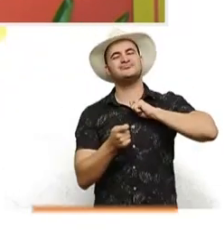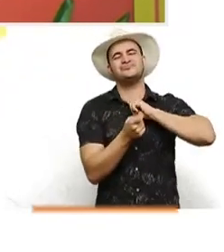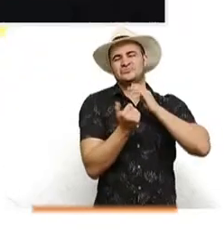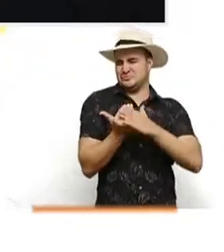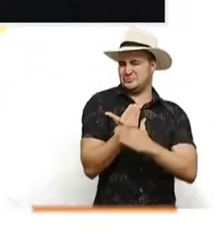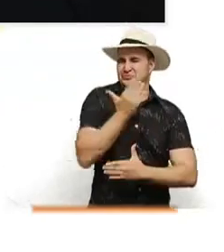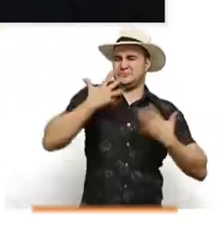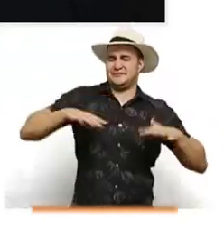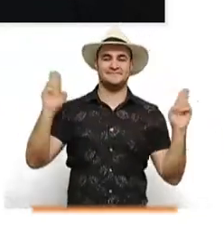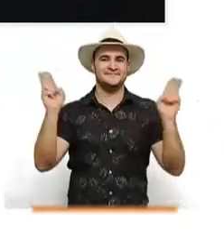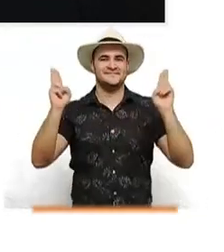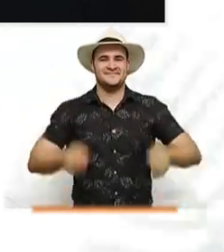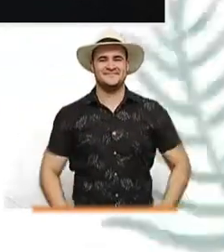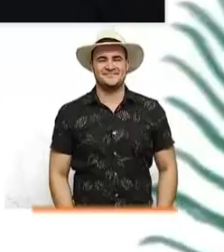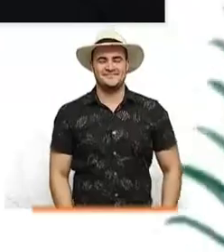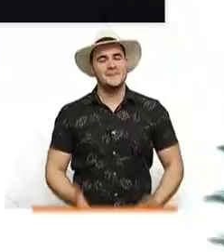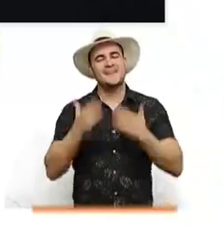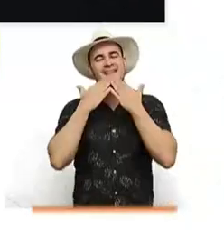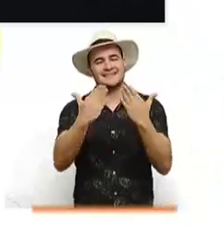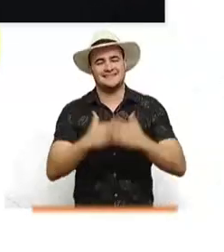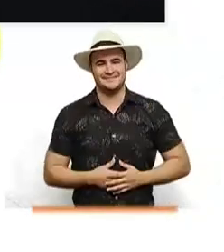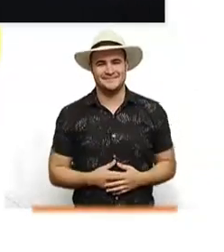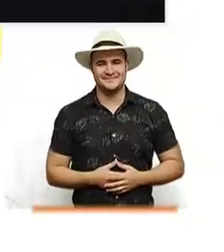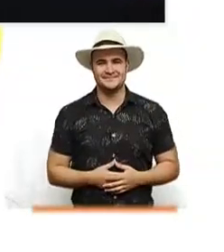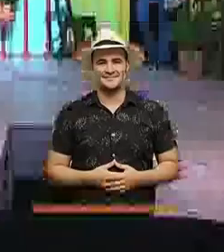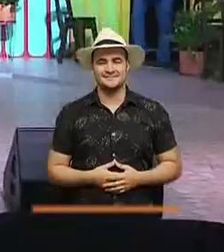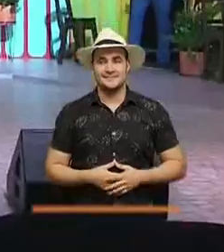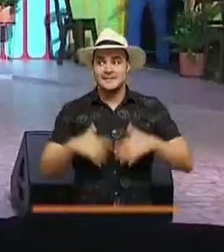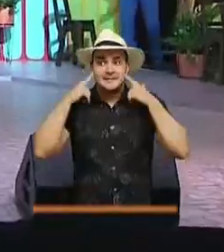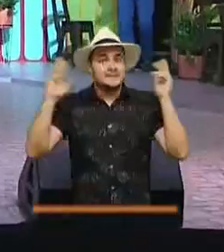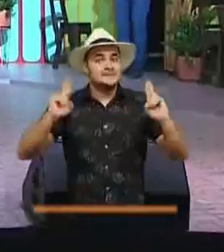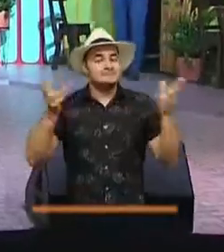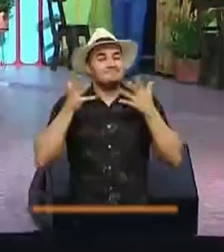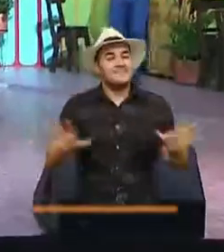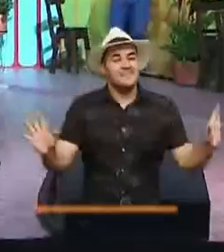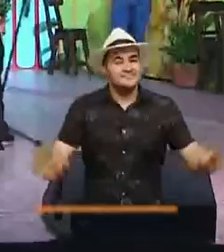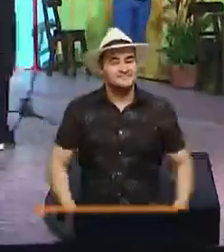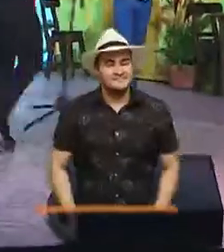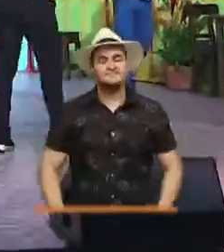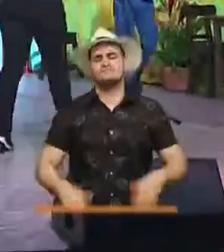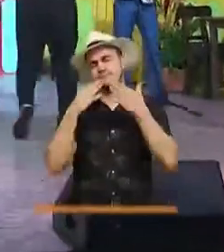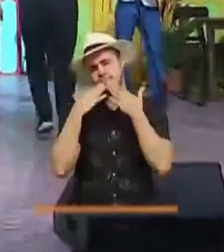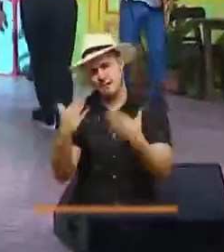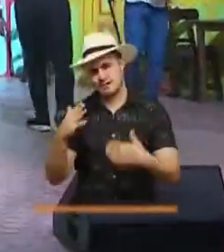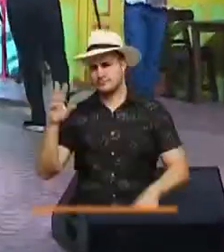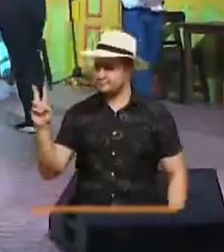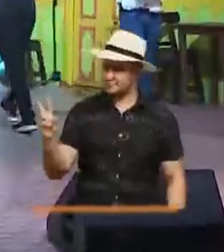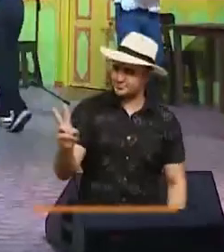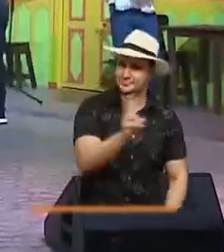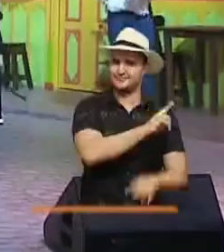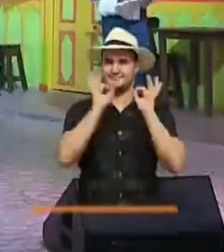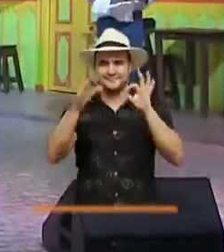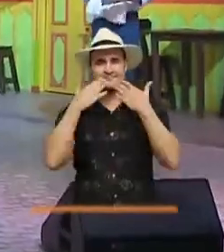rejuvenece. Muchas gracias. Suena, suena la campana, señores. Muchas gracias a ustedes,